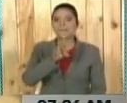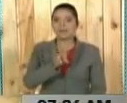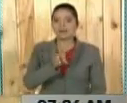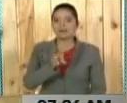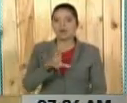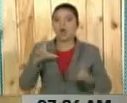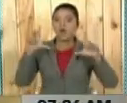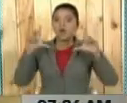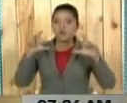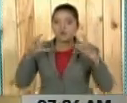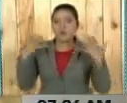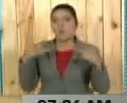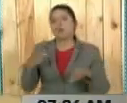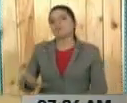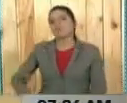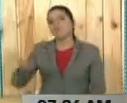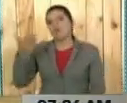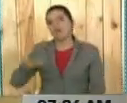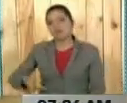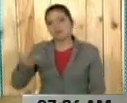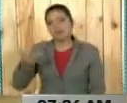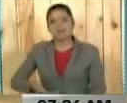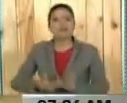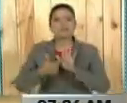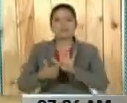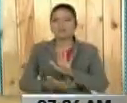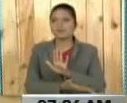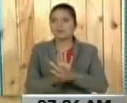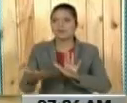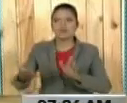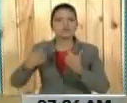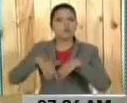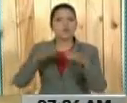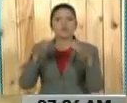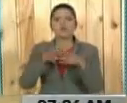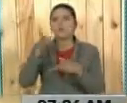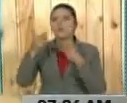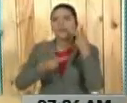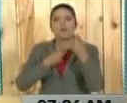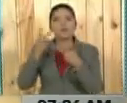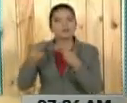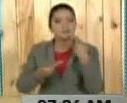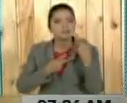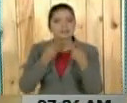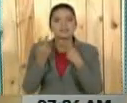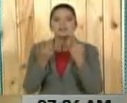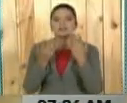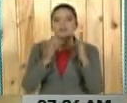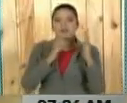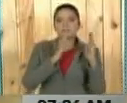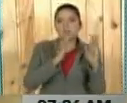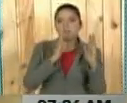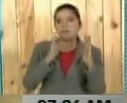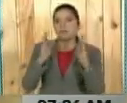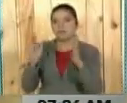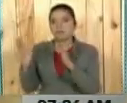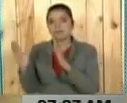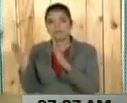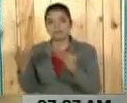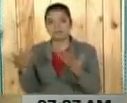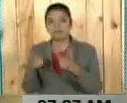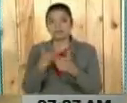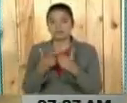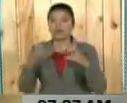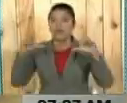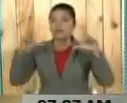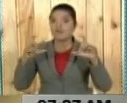porque esa es una foto donde están expresadas las fuerzas políticas como por gradaciones. Entonces yo creo que esa es una foto